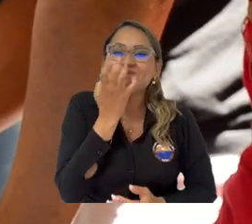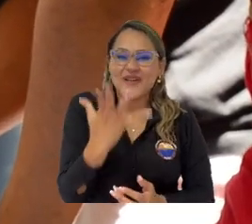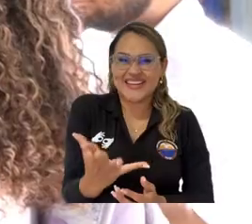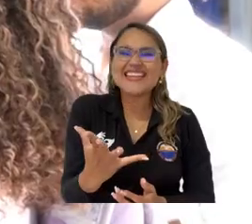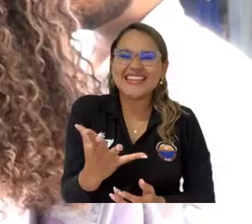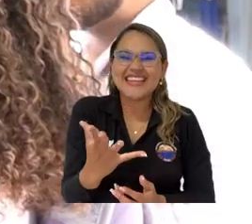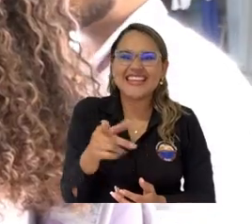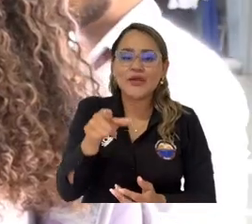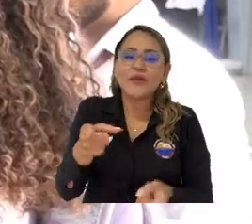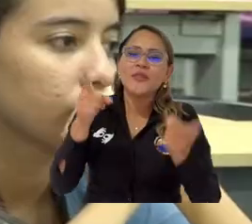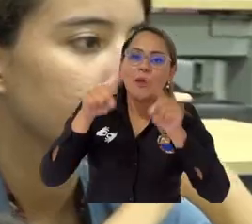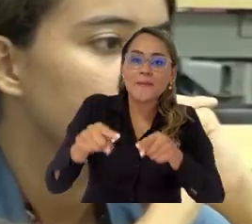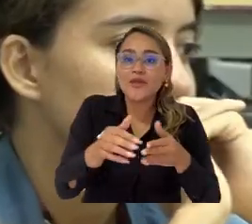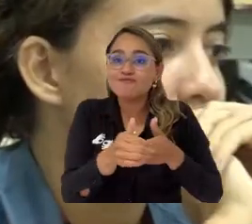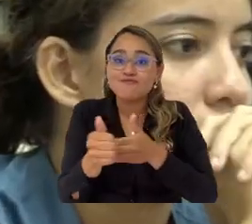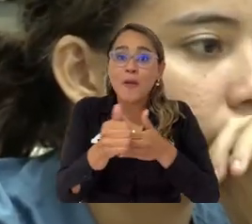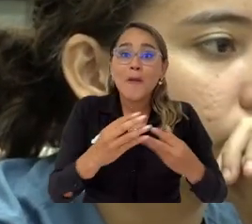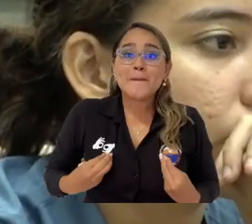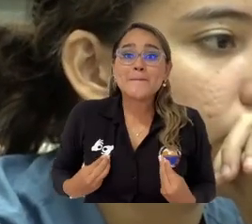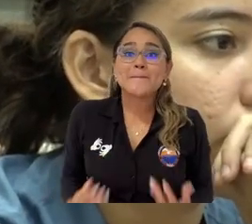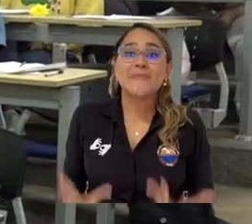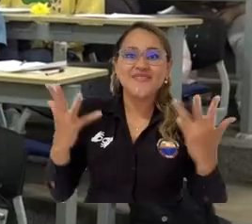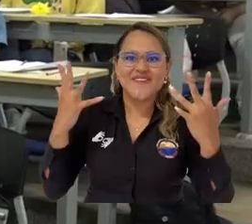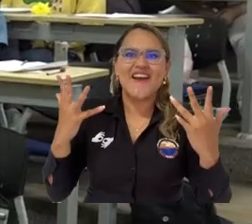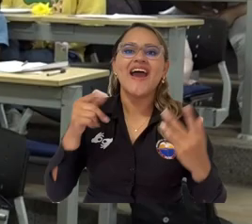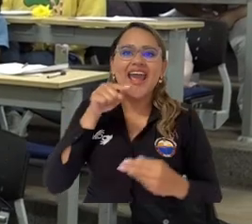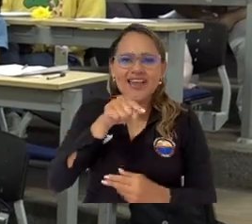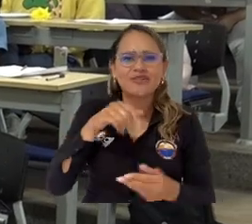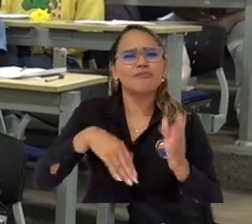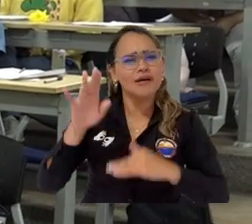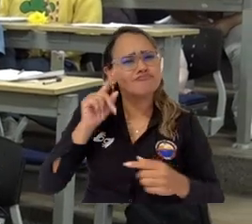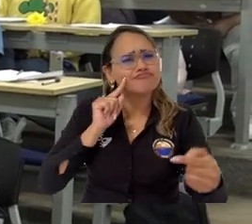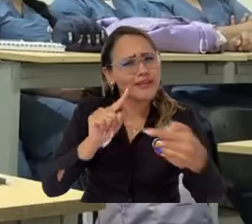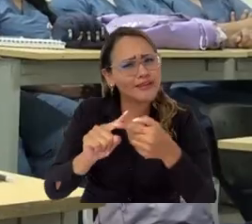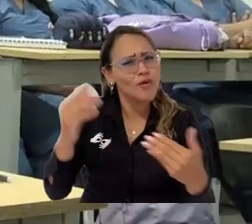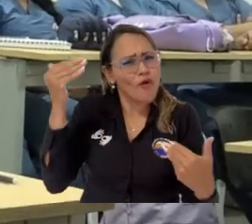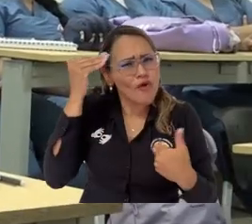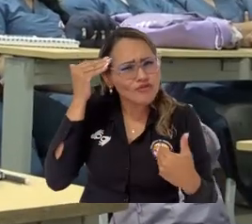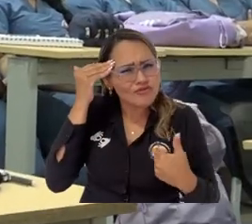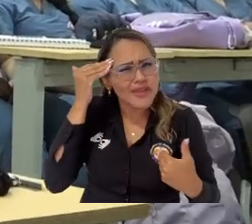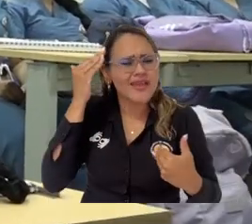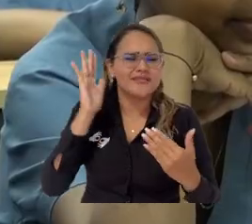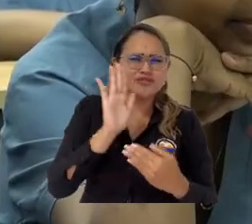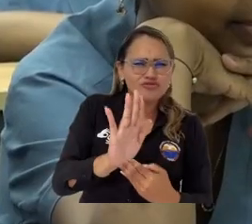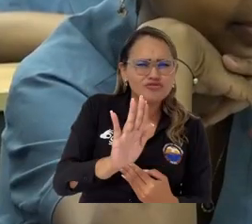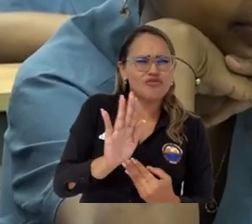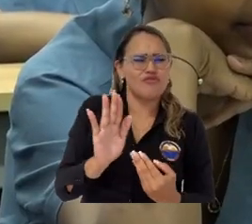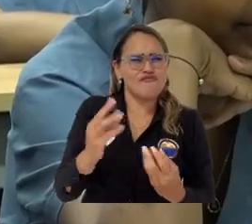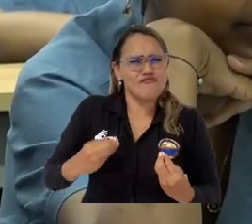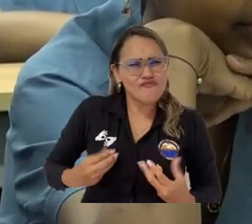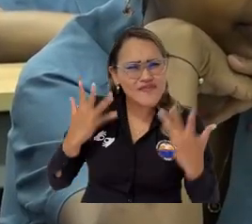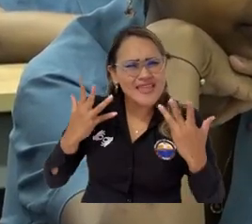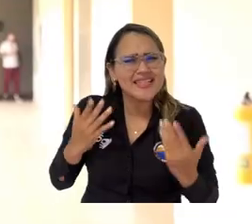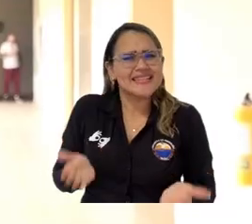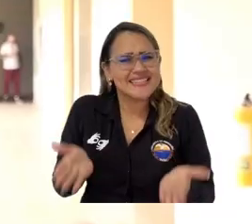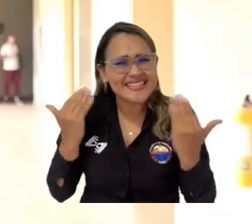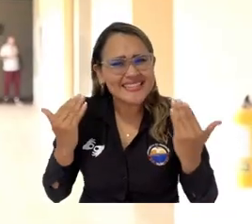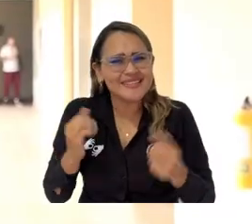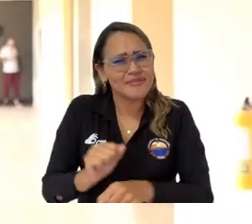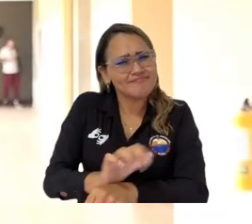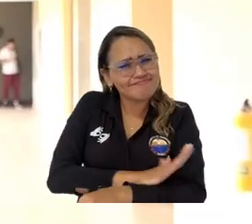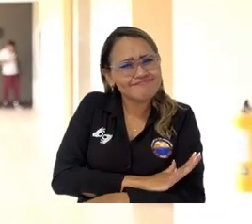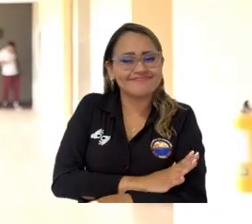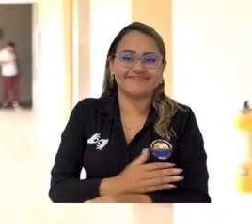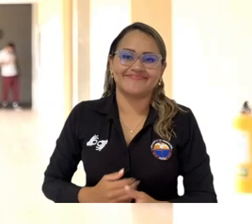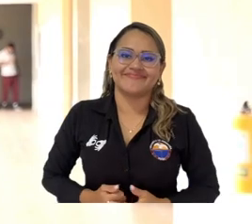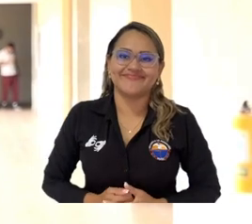el Tour por la Vida, charlas y jornadas lúdicas con las que se busca generar conciencia y ver el lado bueno de vivir. Que la universidad